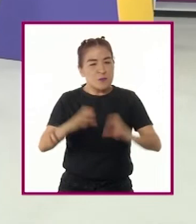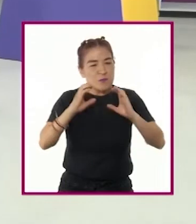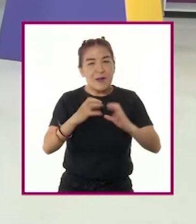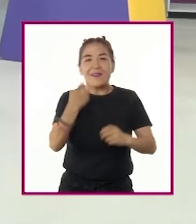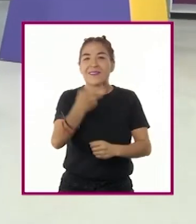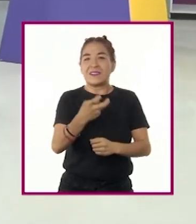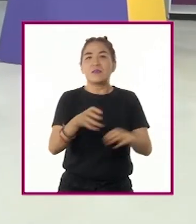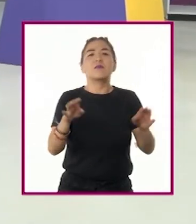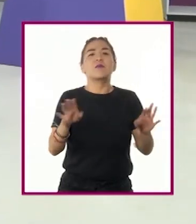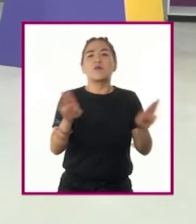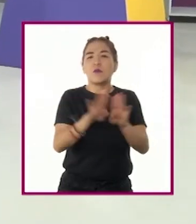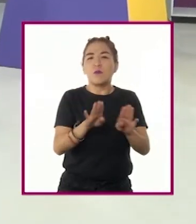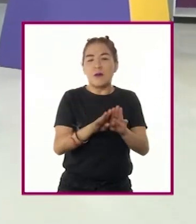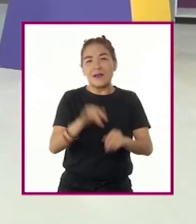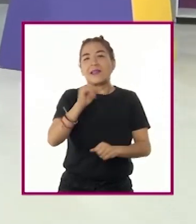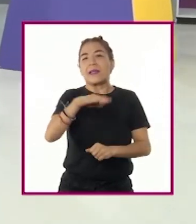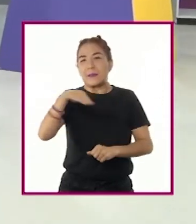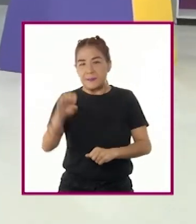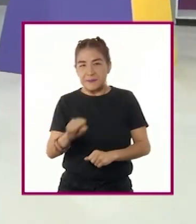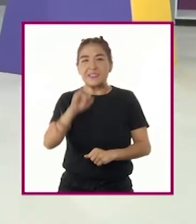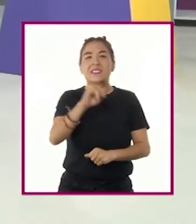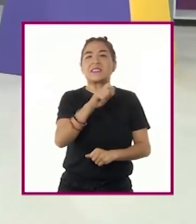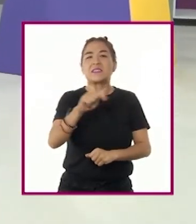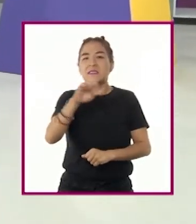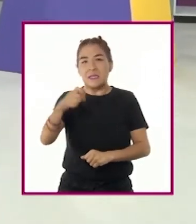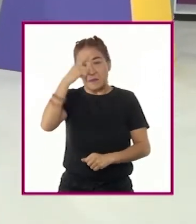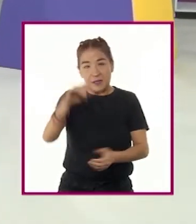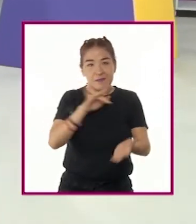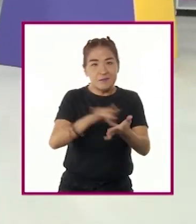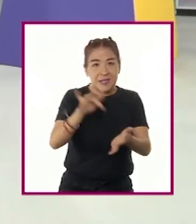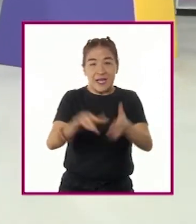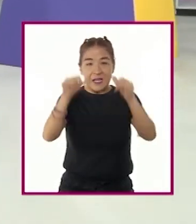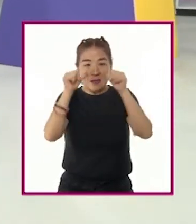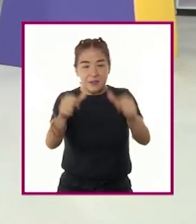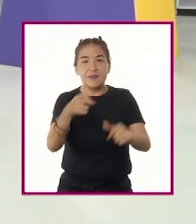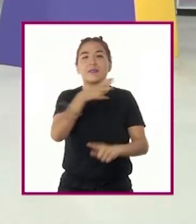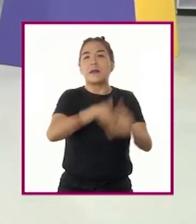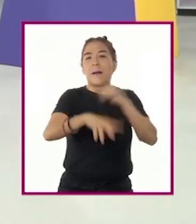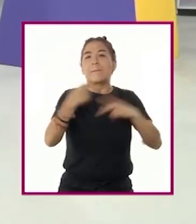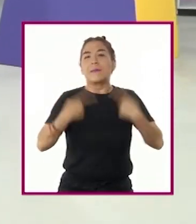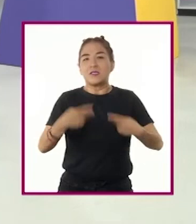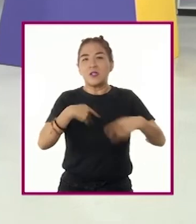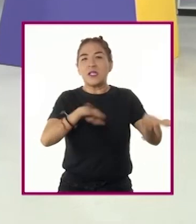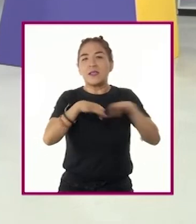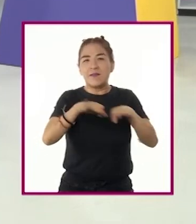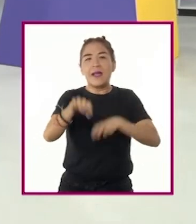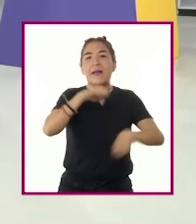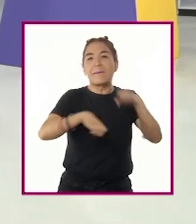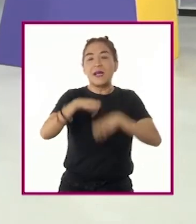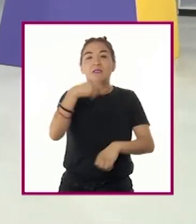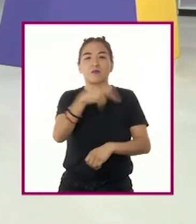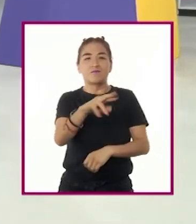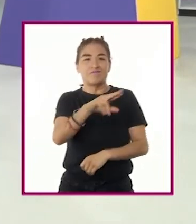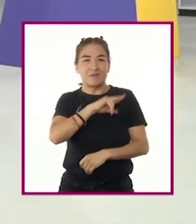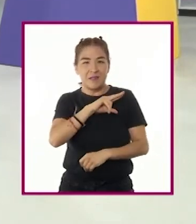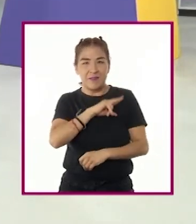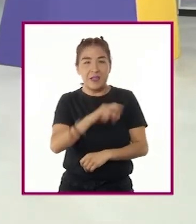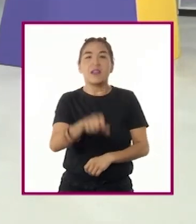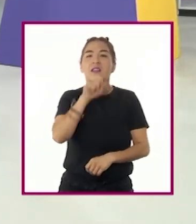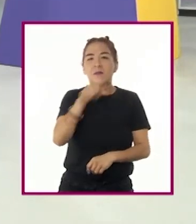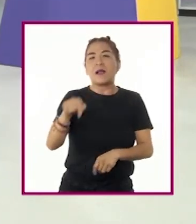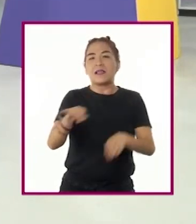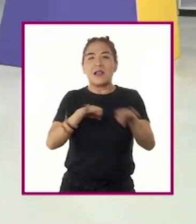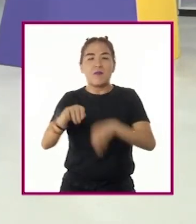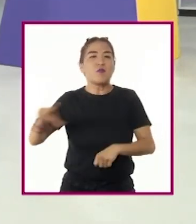sistema, compuesto por el IMSS y el ISSSTE, que dan servicios médicos a los trabajadores de las empresas privadas y a los empleados